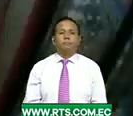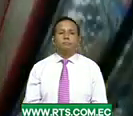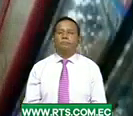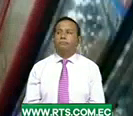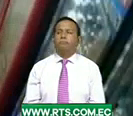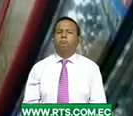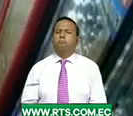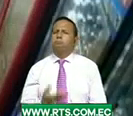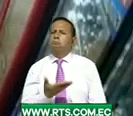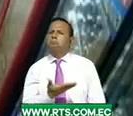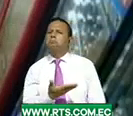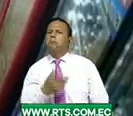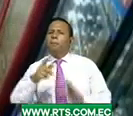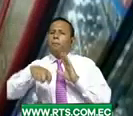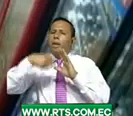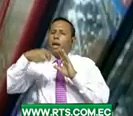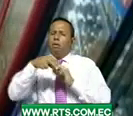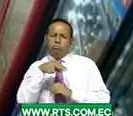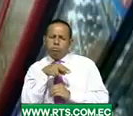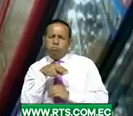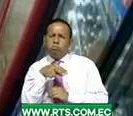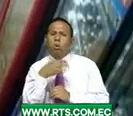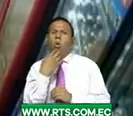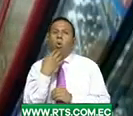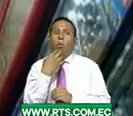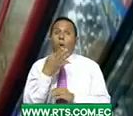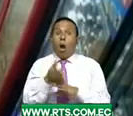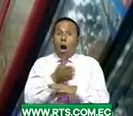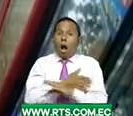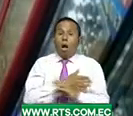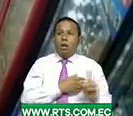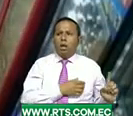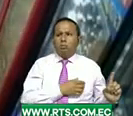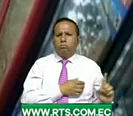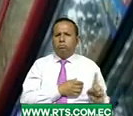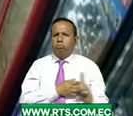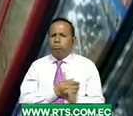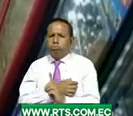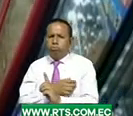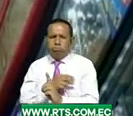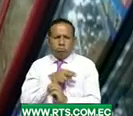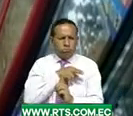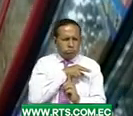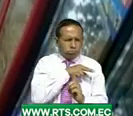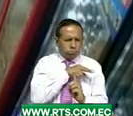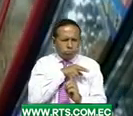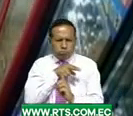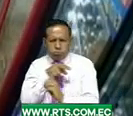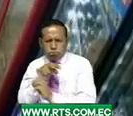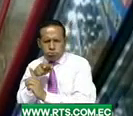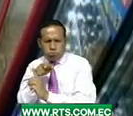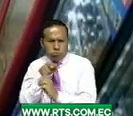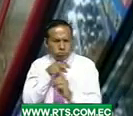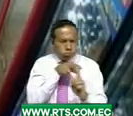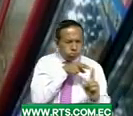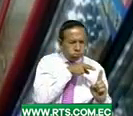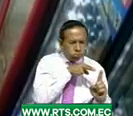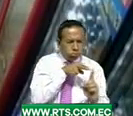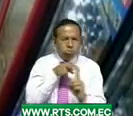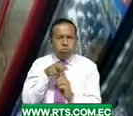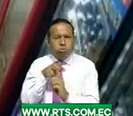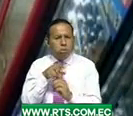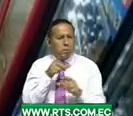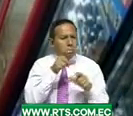El sujeto que aparece en el video pasa en reiteradas ocasiones por este negocio. Al percatarse de la poca clientela es cuando